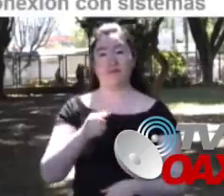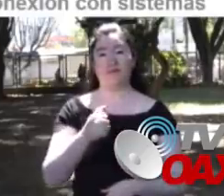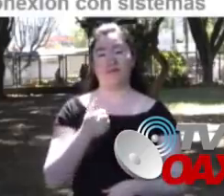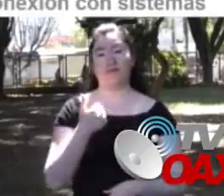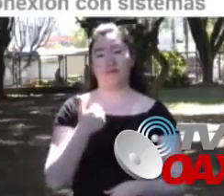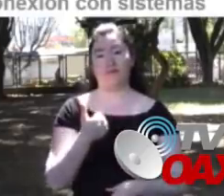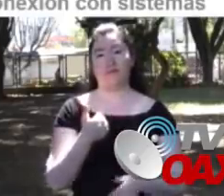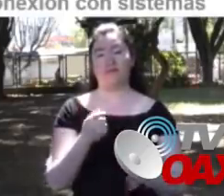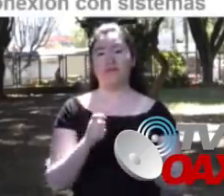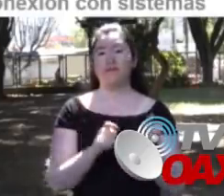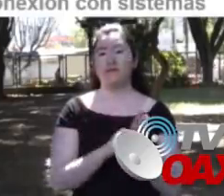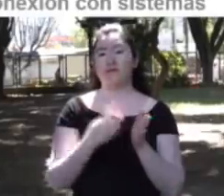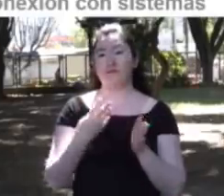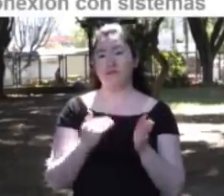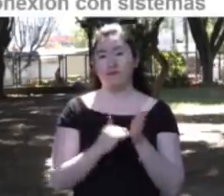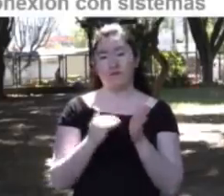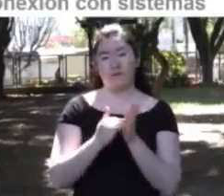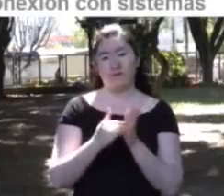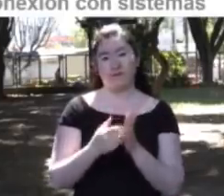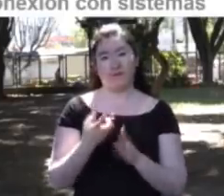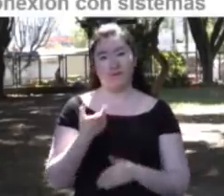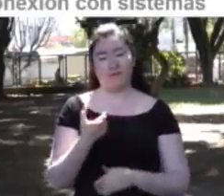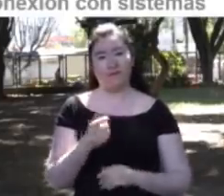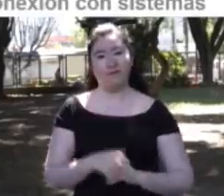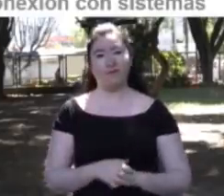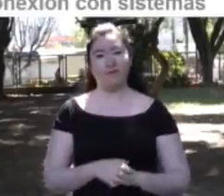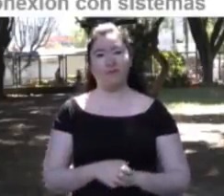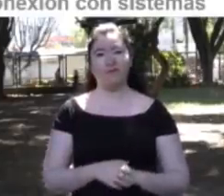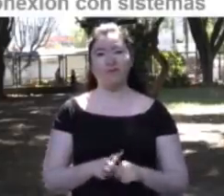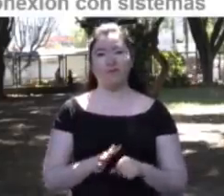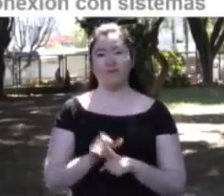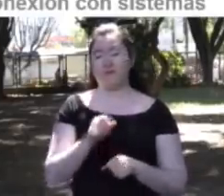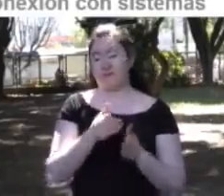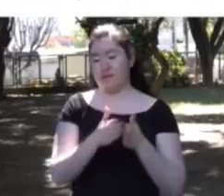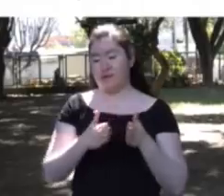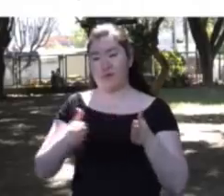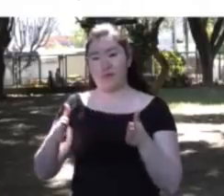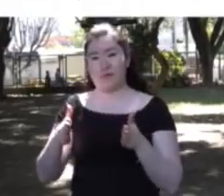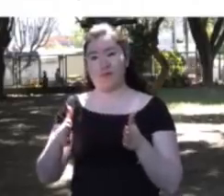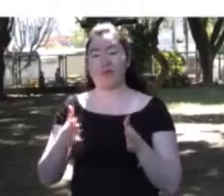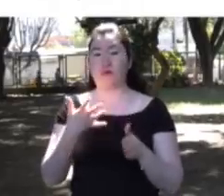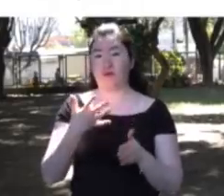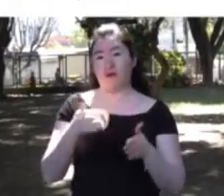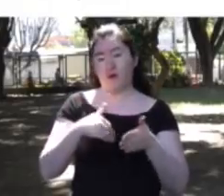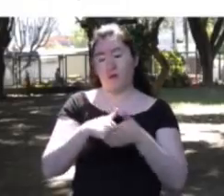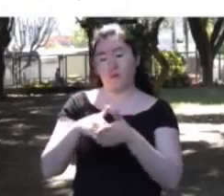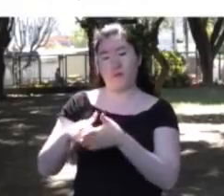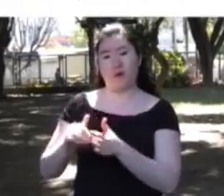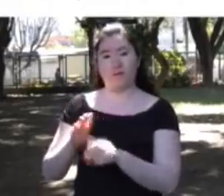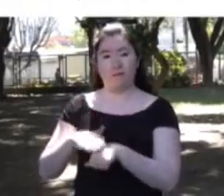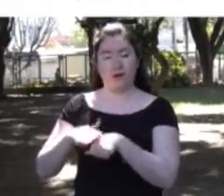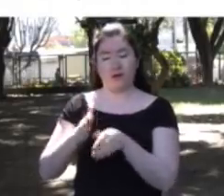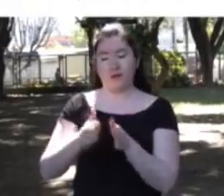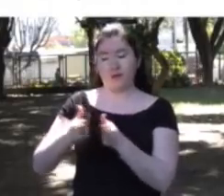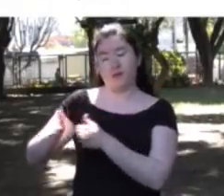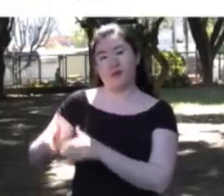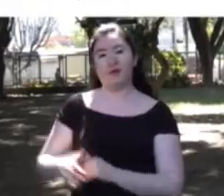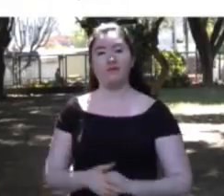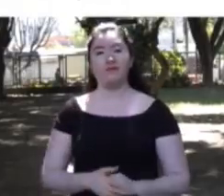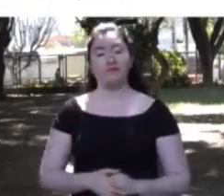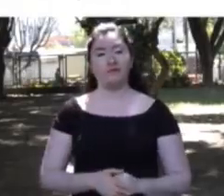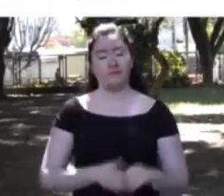366.4 millones de pesos. La longitud ya se mencionó, 3.6 kilómetros y 5 estaciones. Adelante. Bueno,